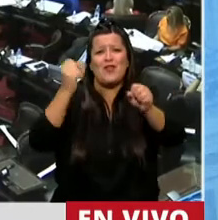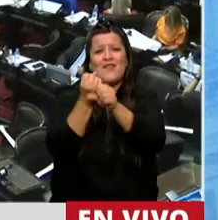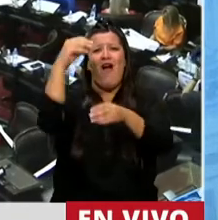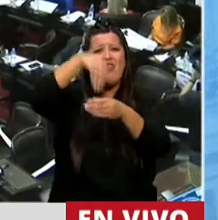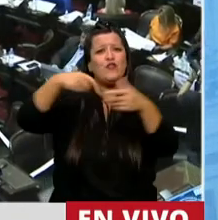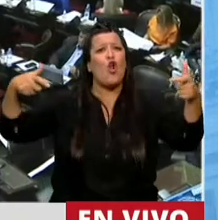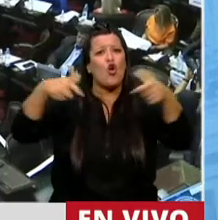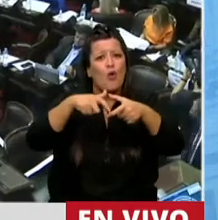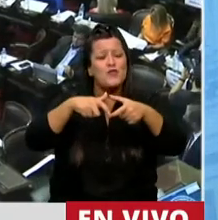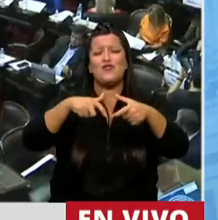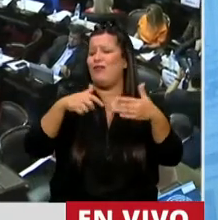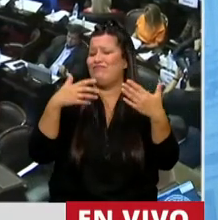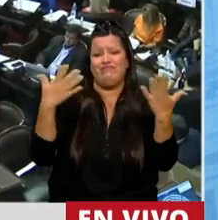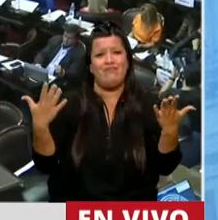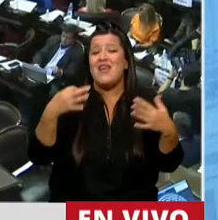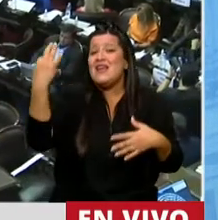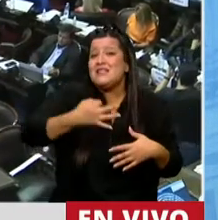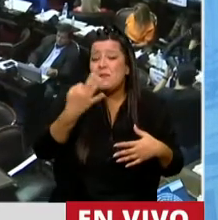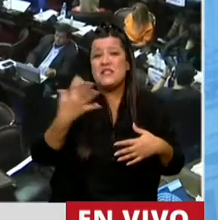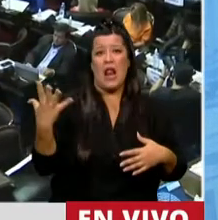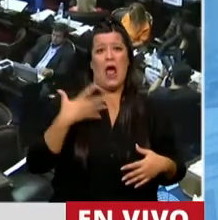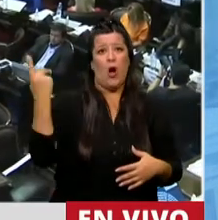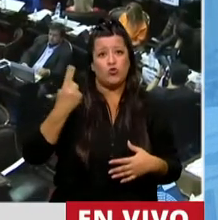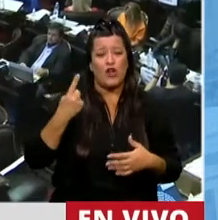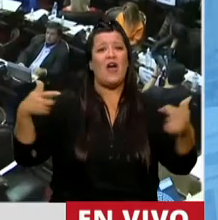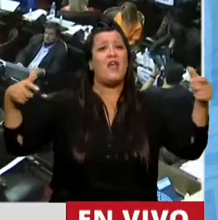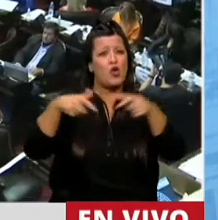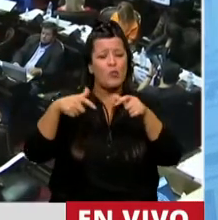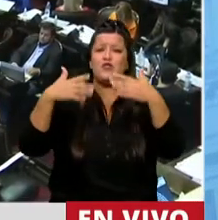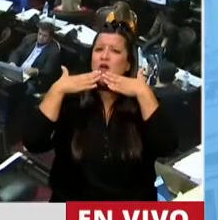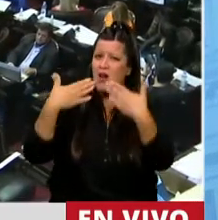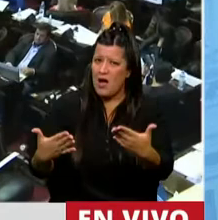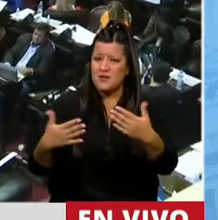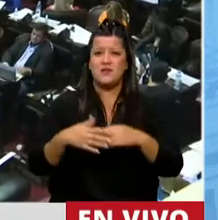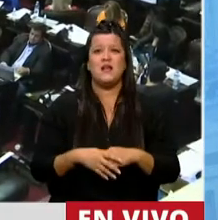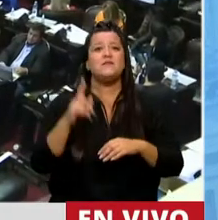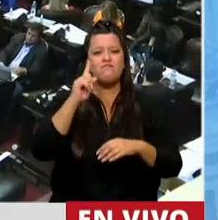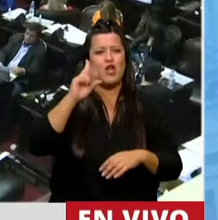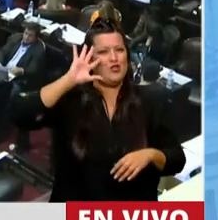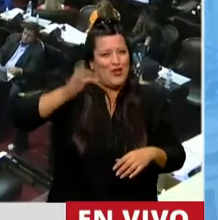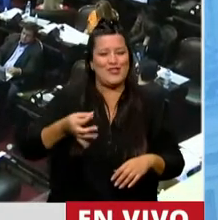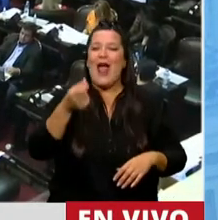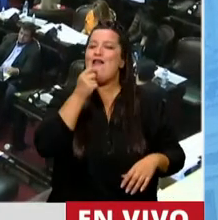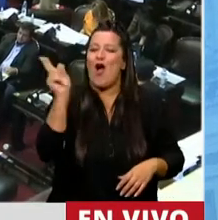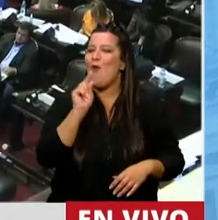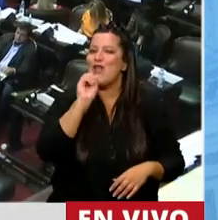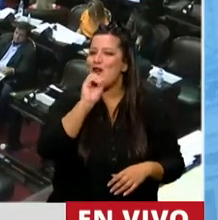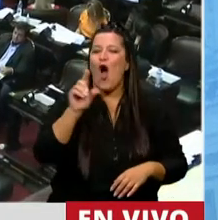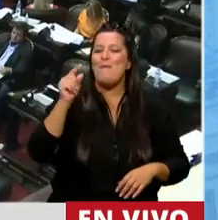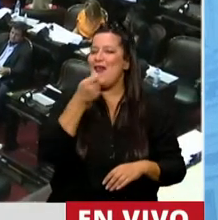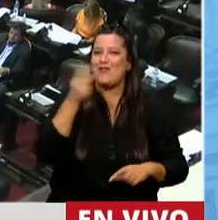Comisión, especialmente de las autoridades de la Comisión, aunque yo sé que no le gusta que la